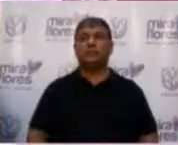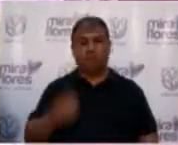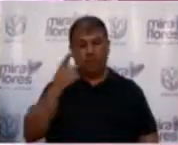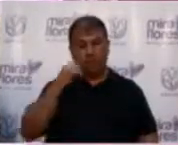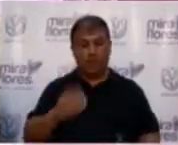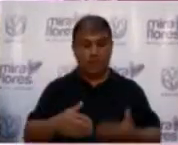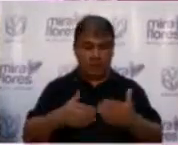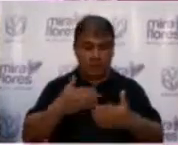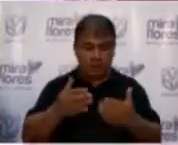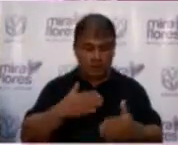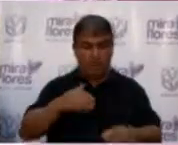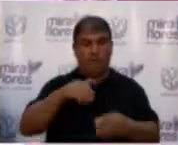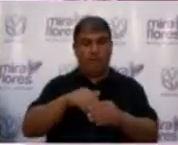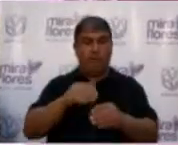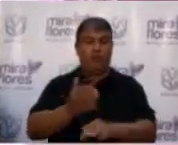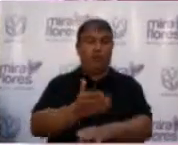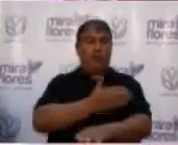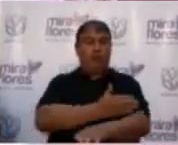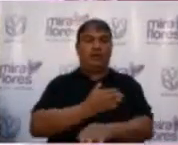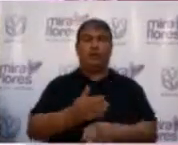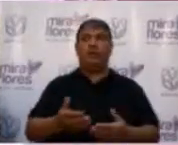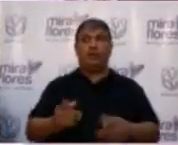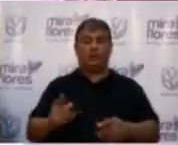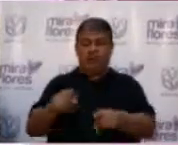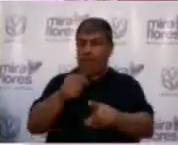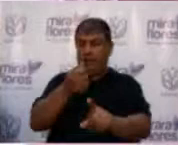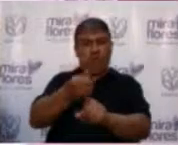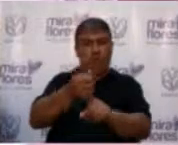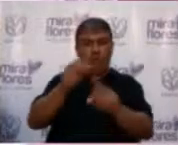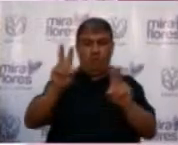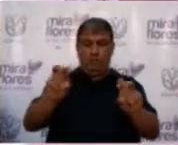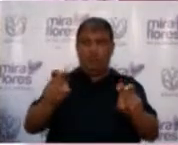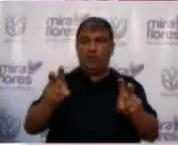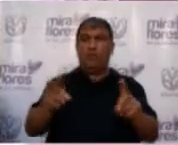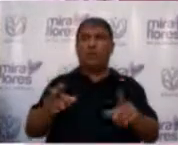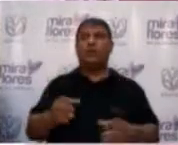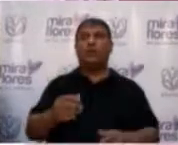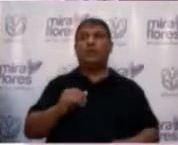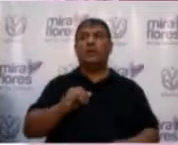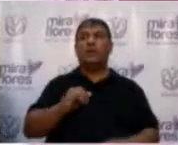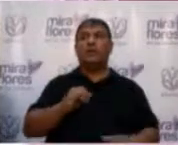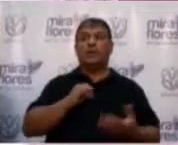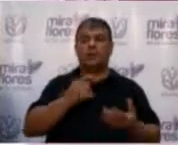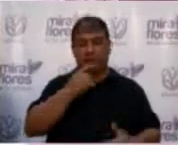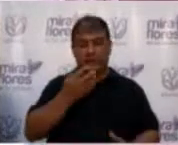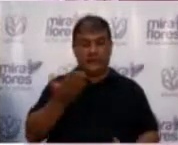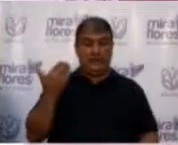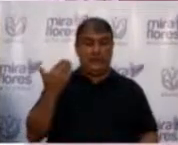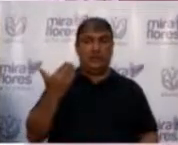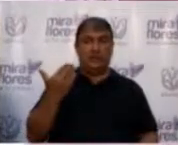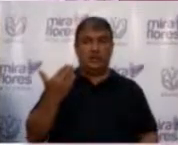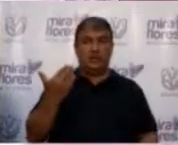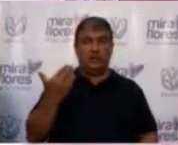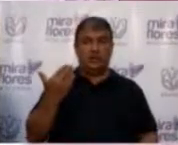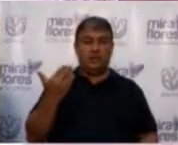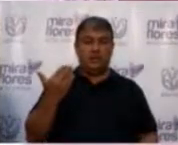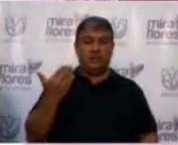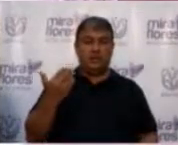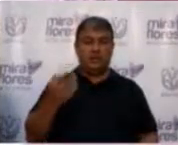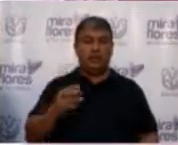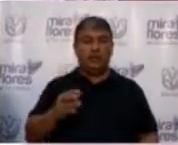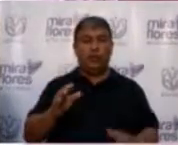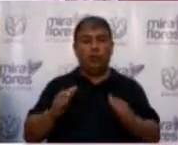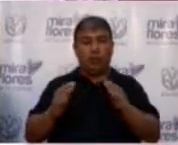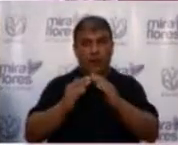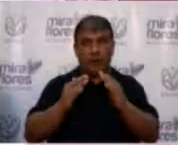Para ser consecuente con mi voto anterior sobre el mismo tema, yo decía ese entonces que